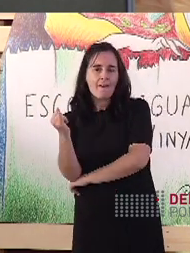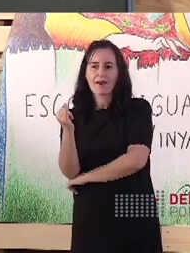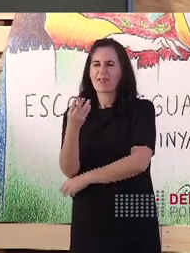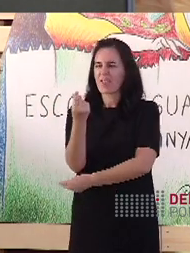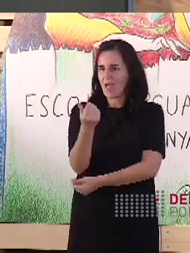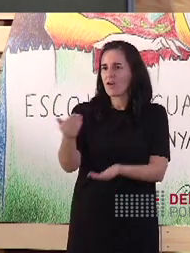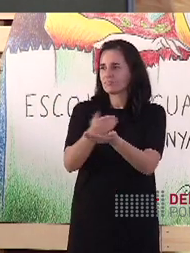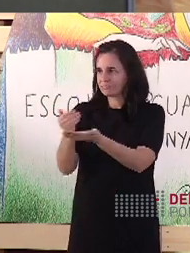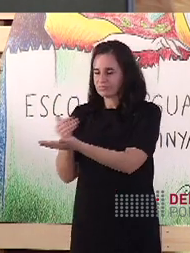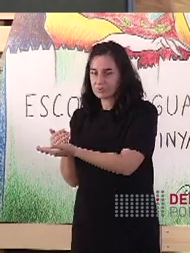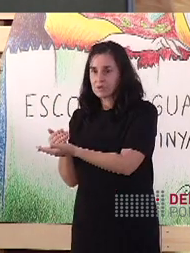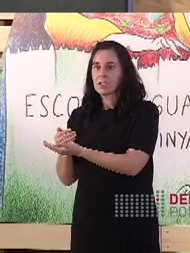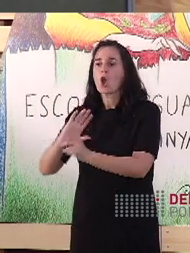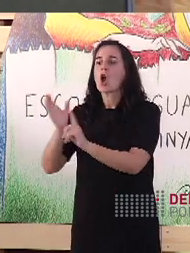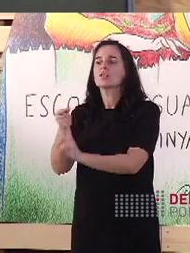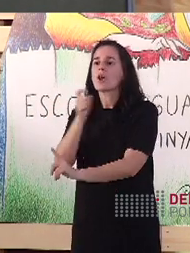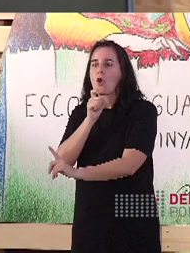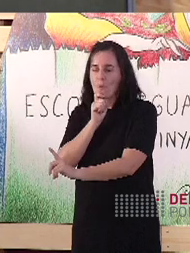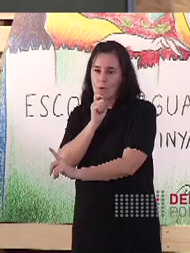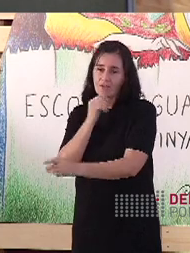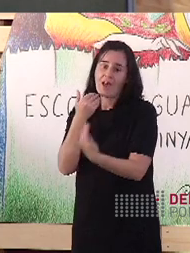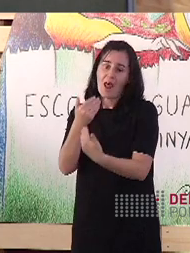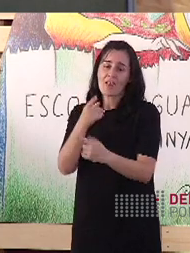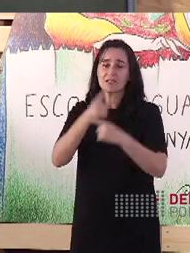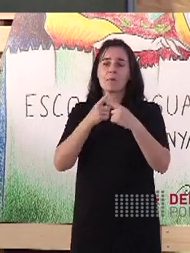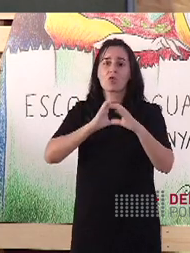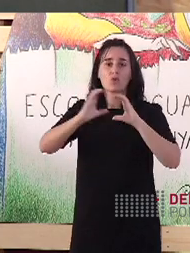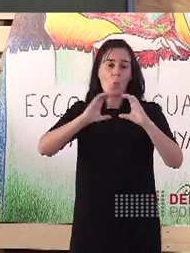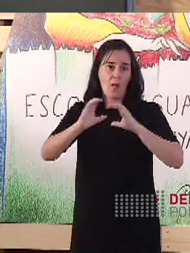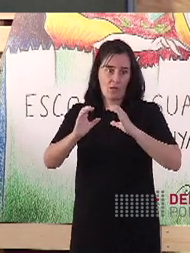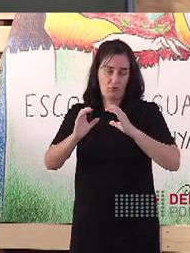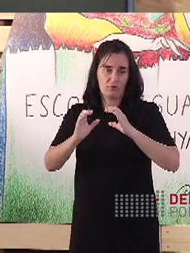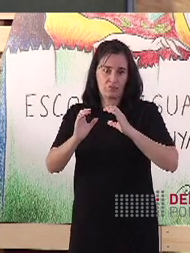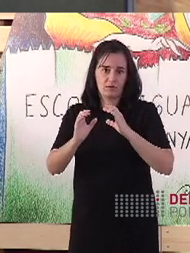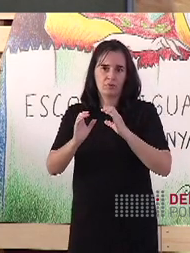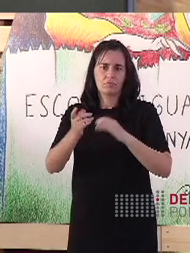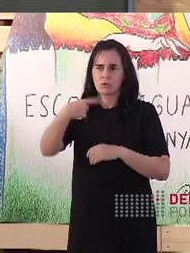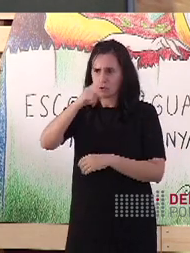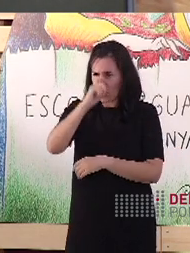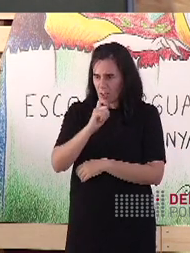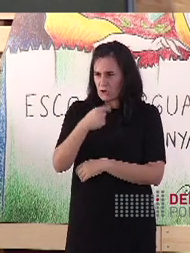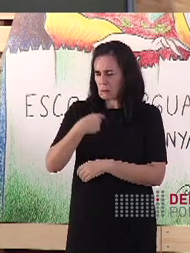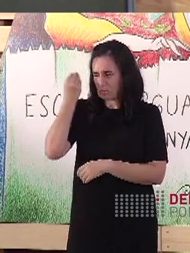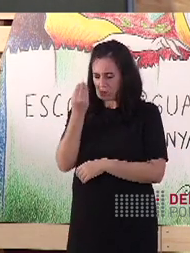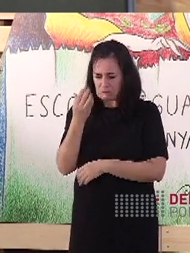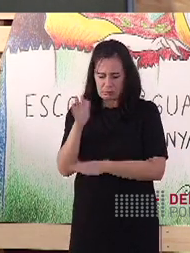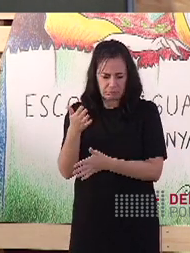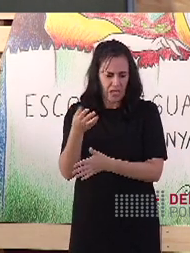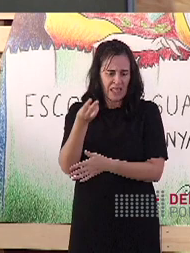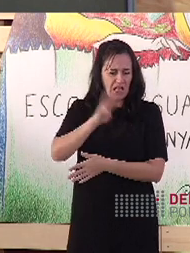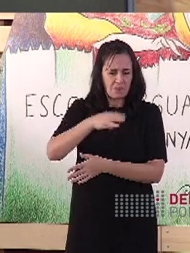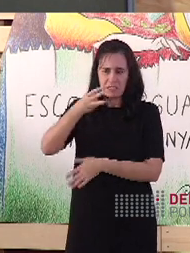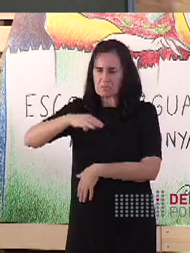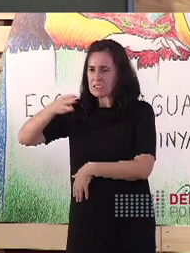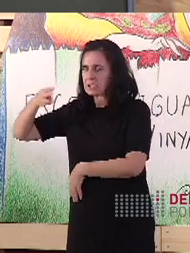etcétera. ¿Y cómo lo han conseguido? Pues a través de los medios de comunicación, no sé si lo recordáis, pero cada 3 meses aproximadamente